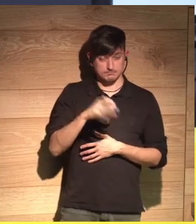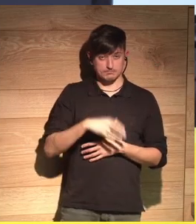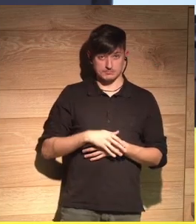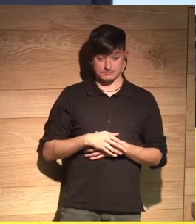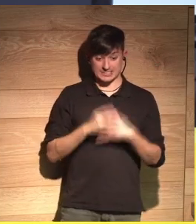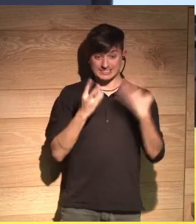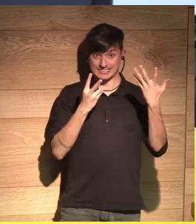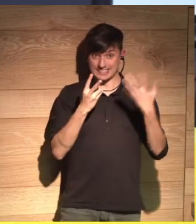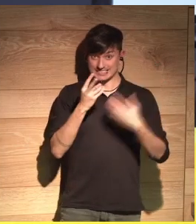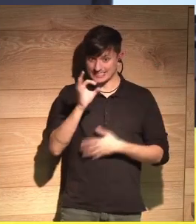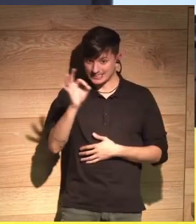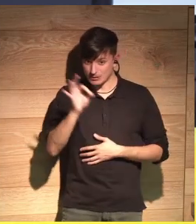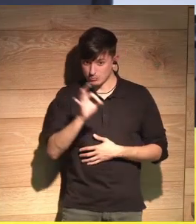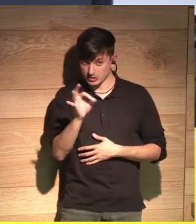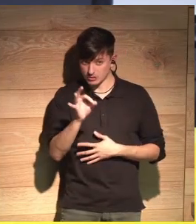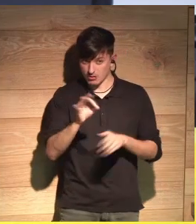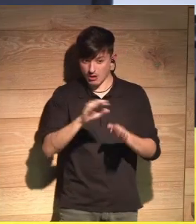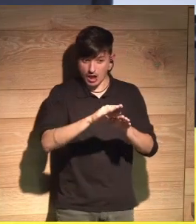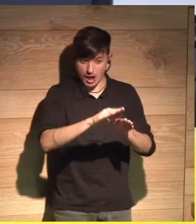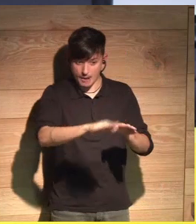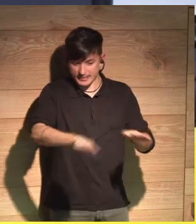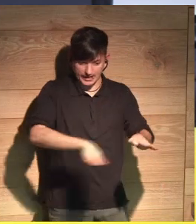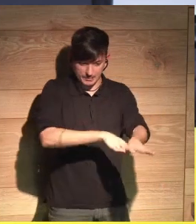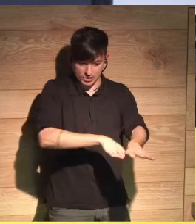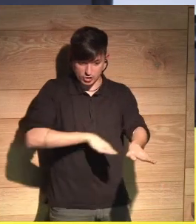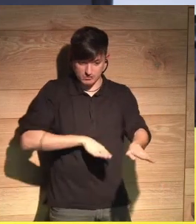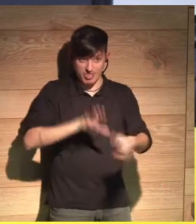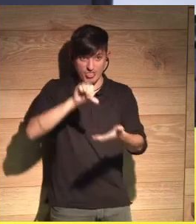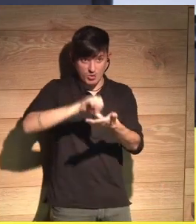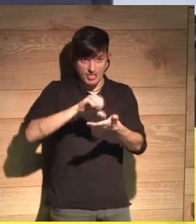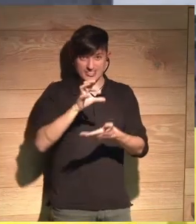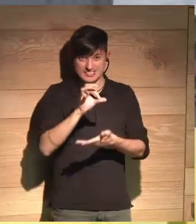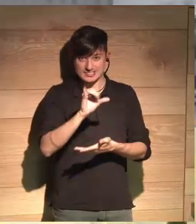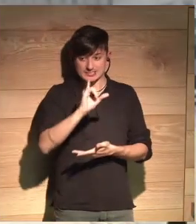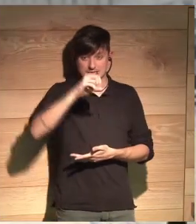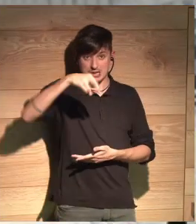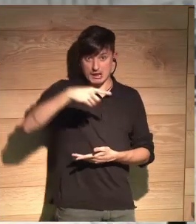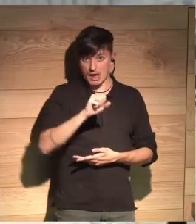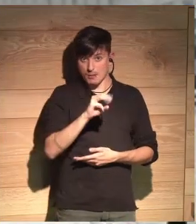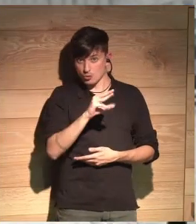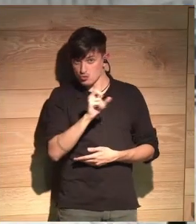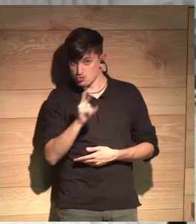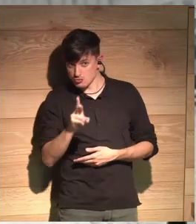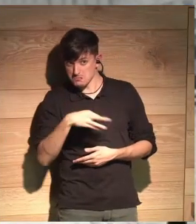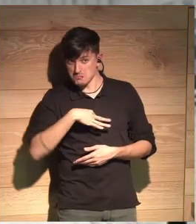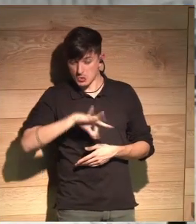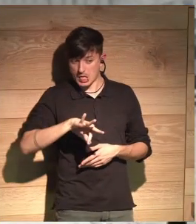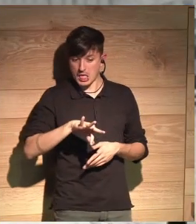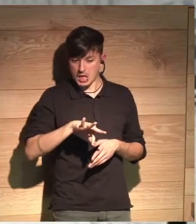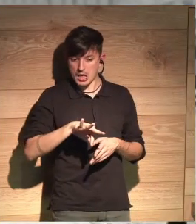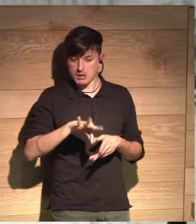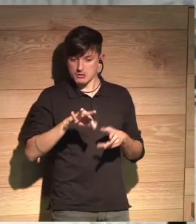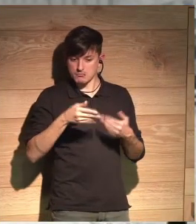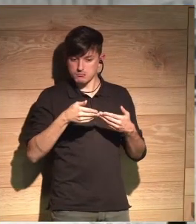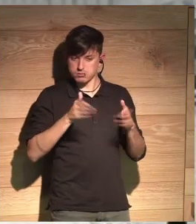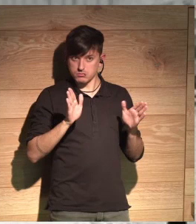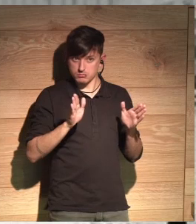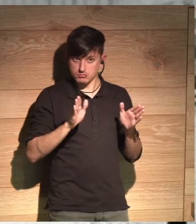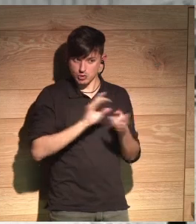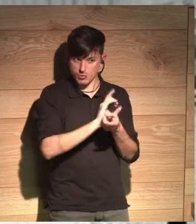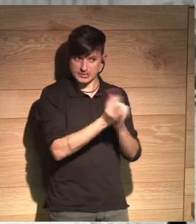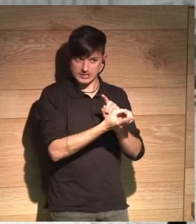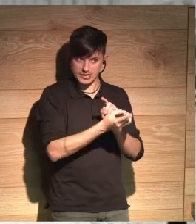el 70% de los aparcamientos de singapur se podrían convertir en aparcamientos para vehículos autónomos y se impulsará todo